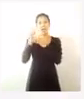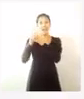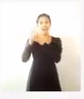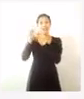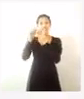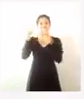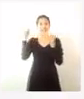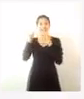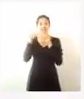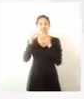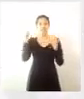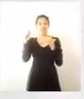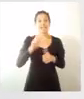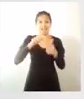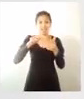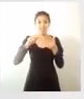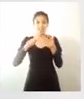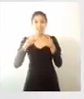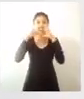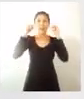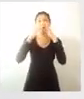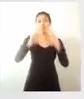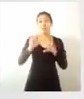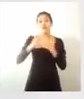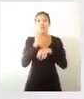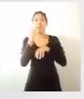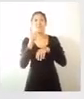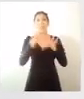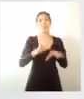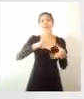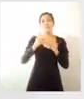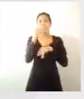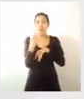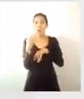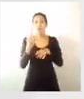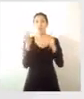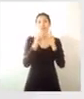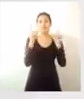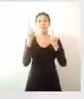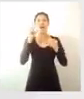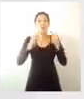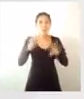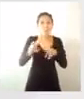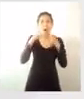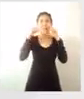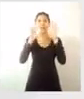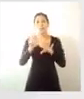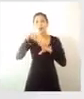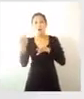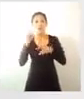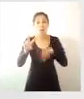detrás de tus orejas o atalos. Esta es una forma sencilla de hacer barbijos caseros. No es la única. Podés buscar otros tutoriales.